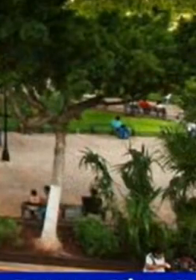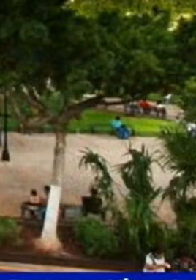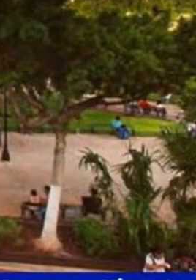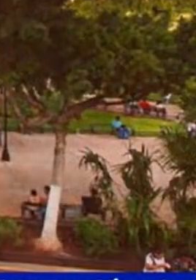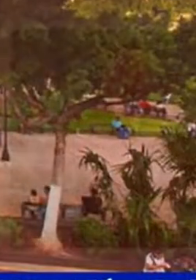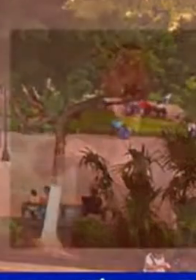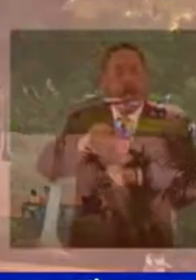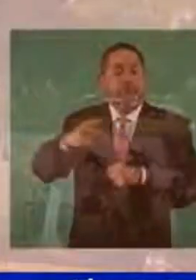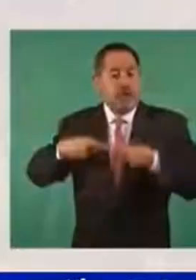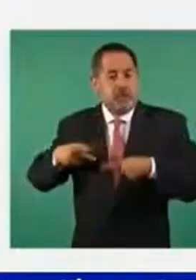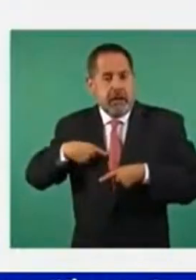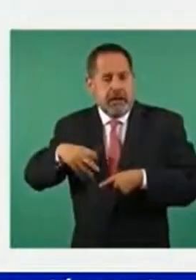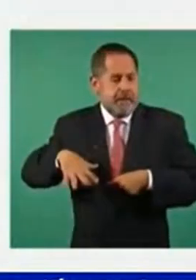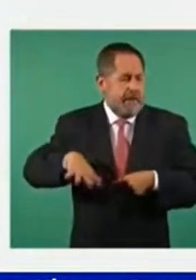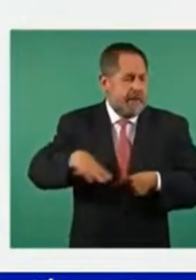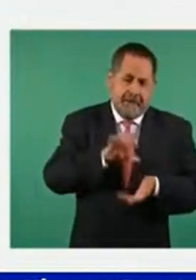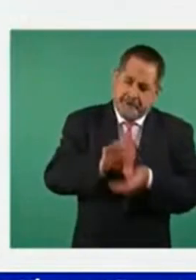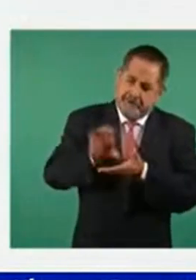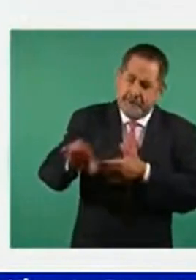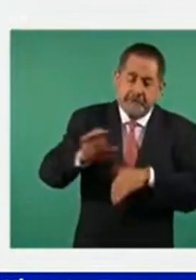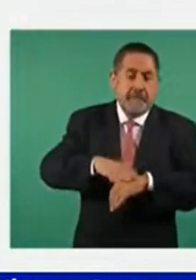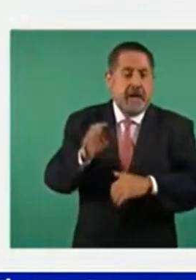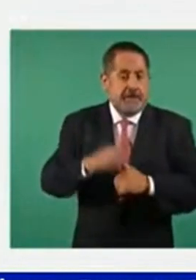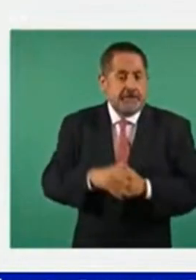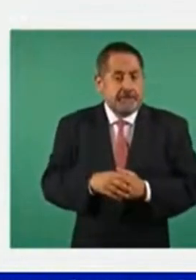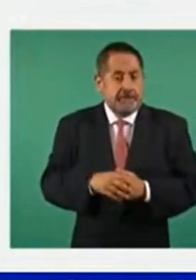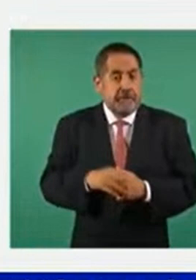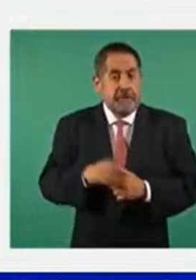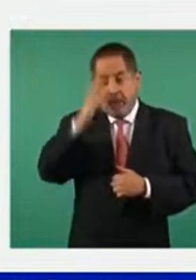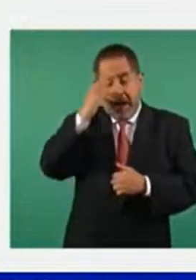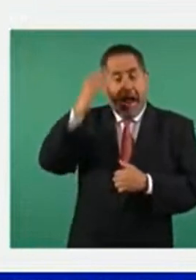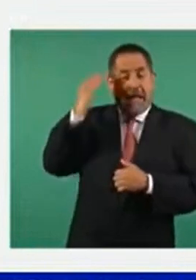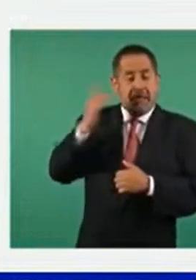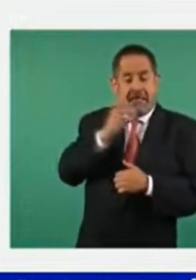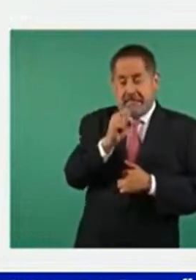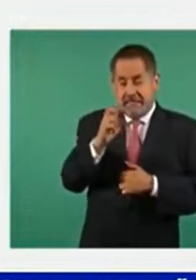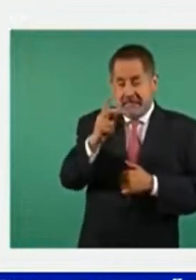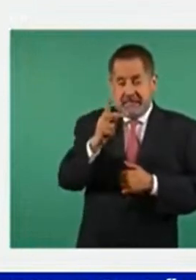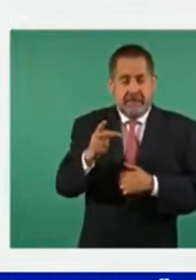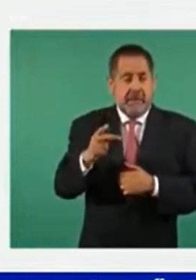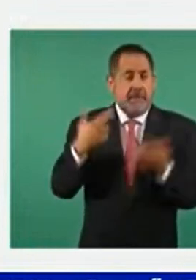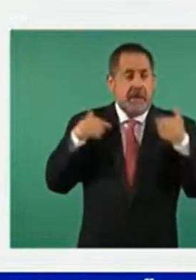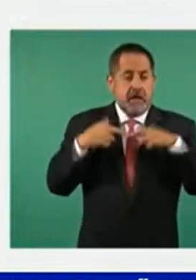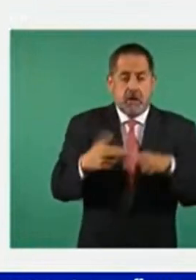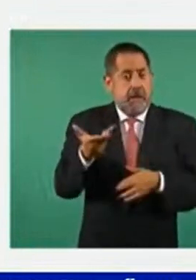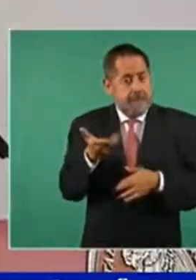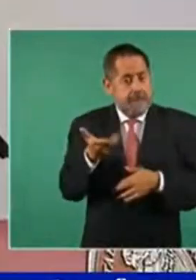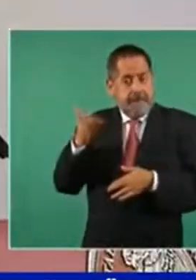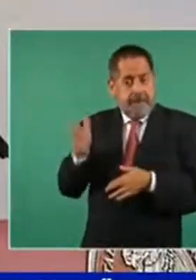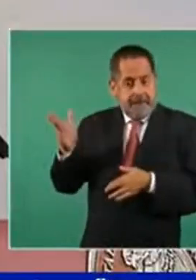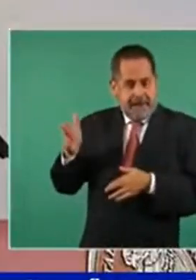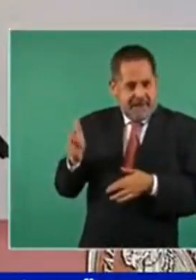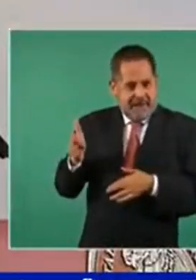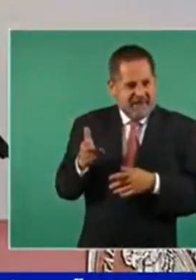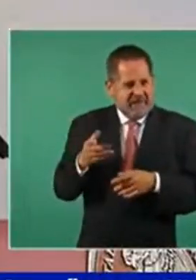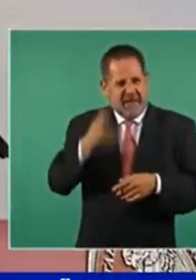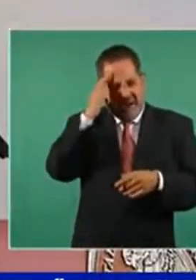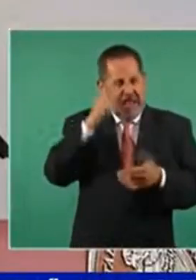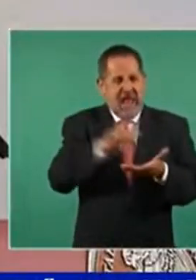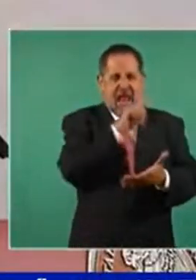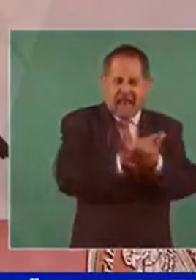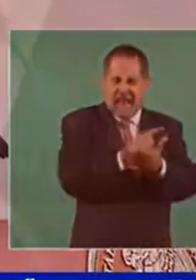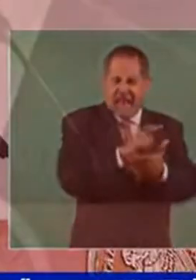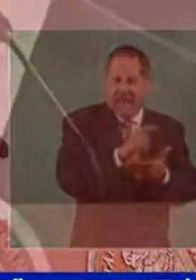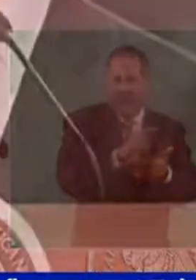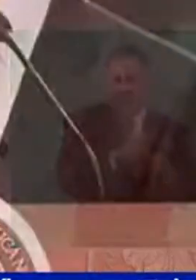intereses creados, al servicio de los intereses creados, porque eso era, el presidente de la República era un tipo de servicio de un